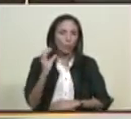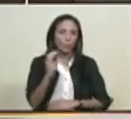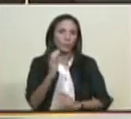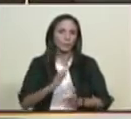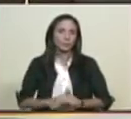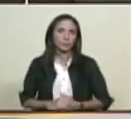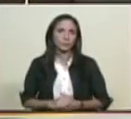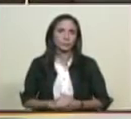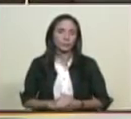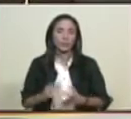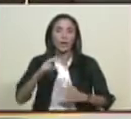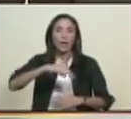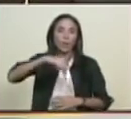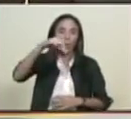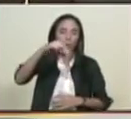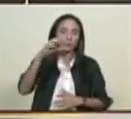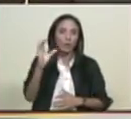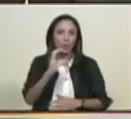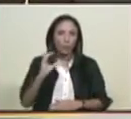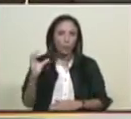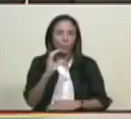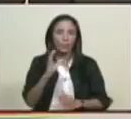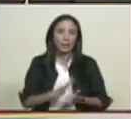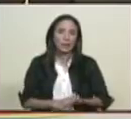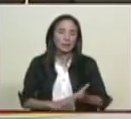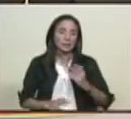de Santander, Cúcuta, es un punto muy caliente.